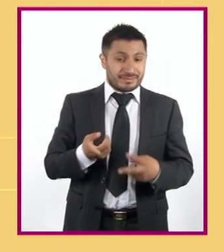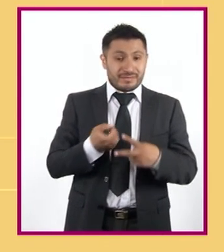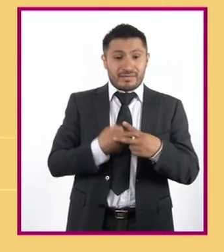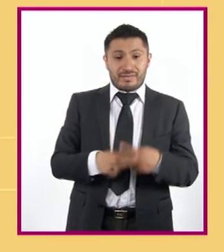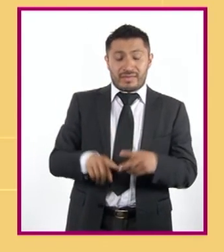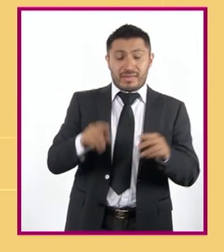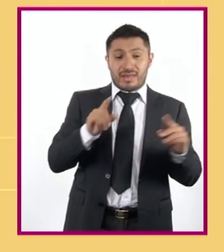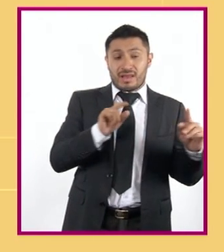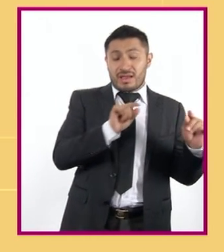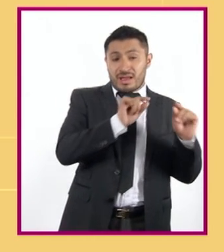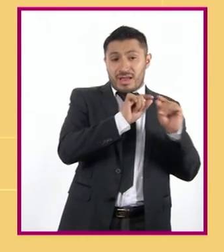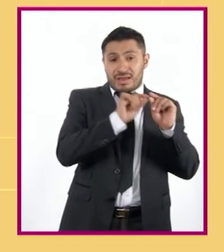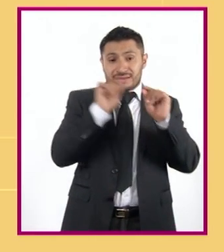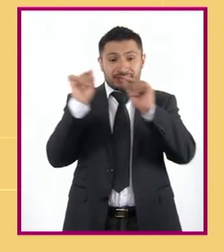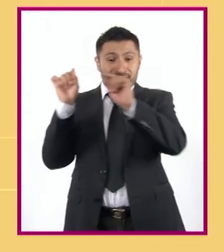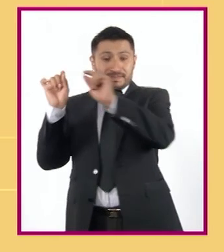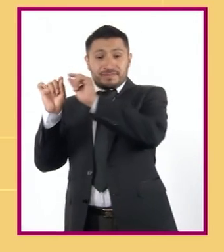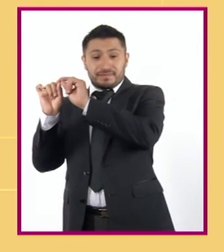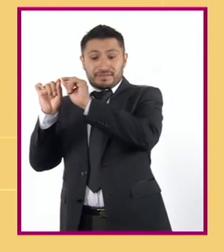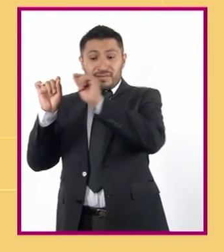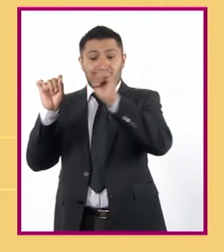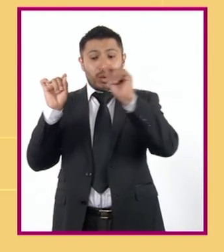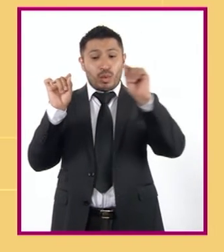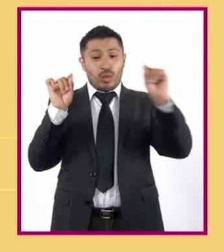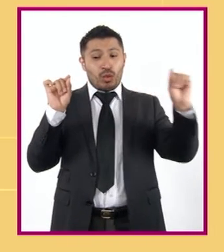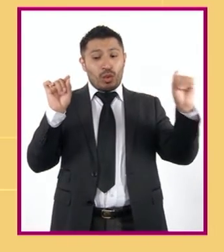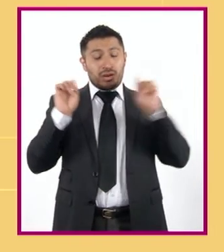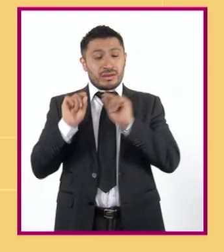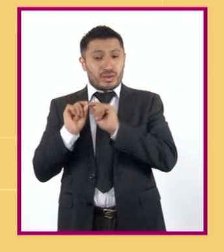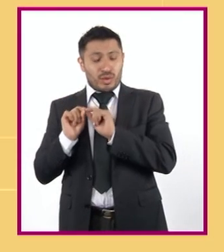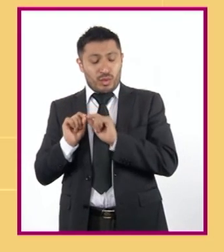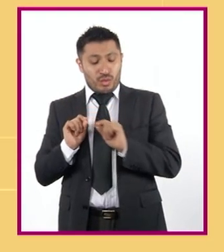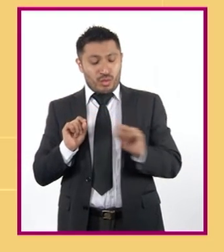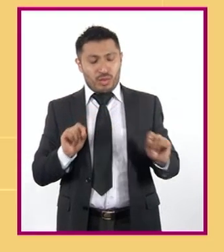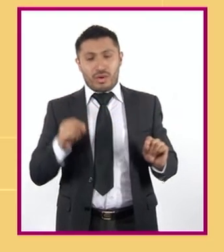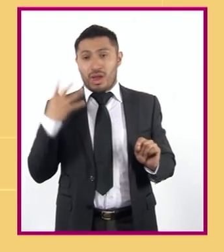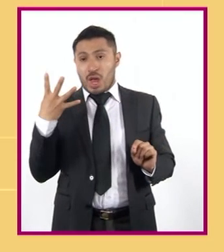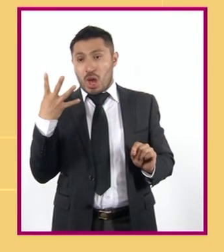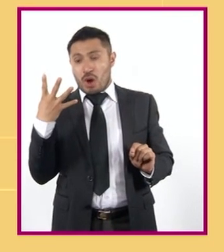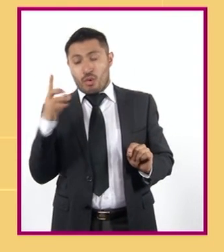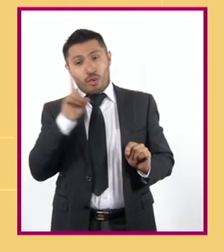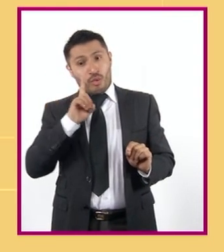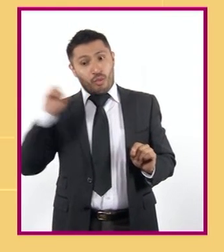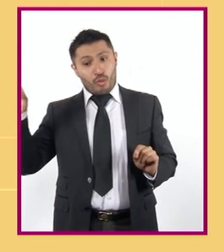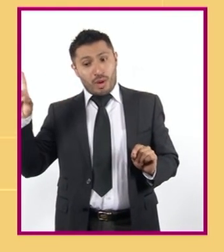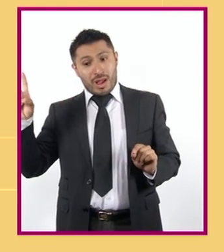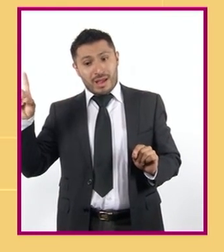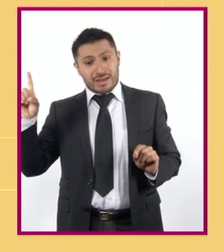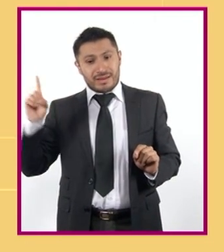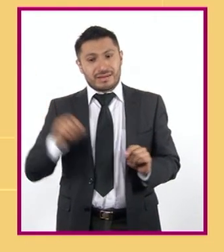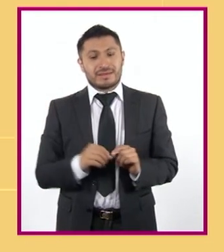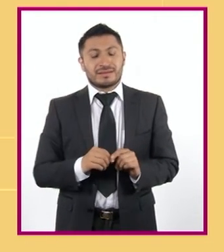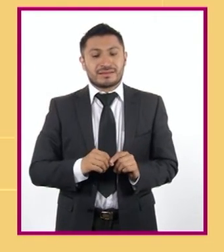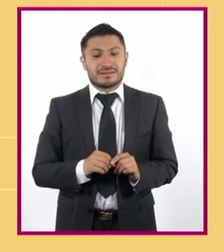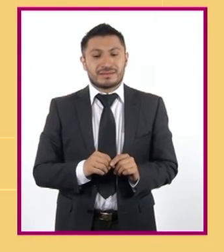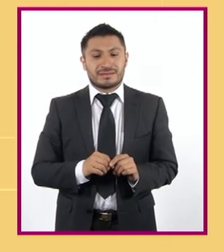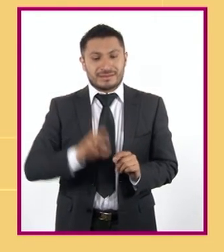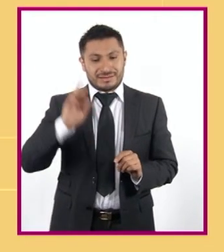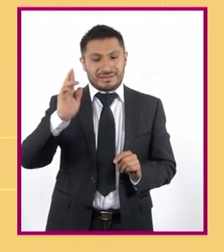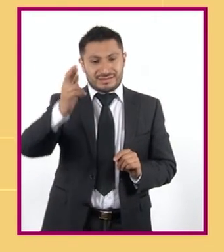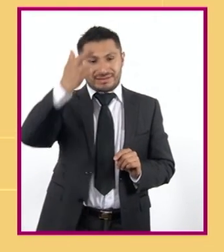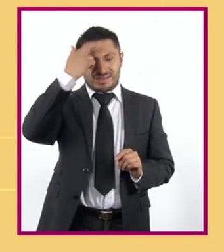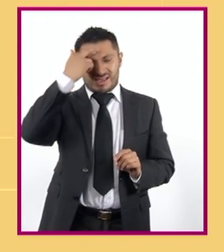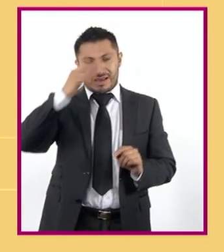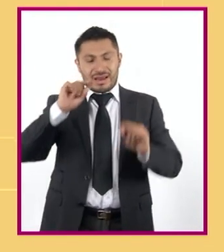Comenzaremos trasladando el triángulo 4 unidades hacia la derecha. Recuerden que todos los